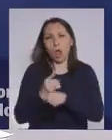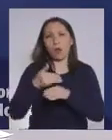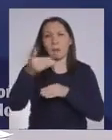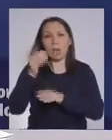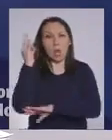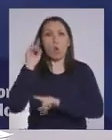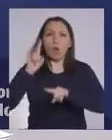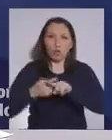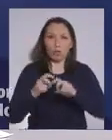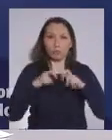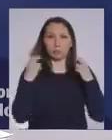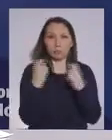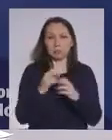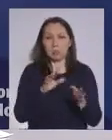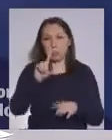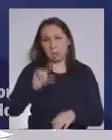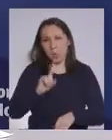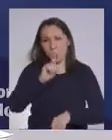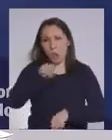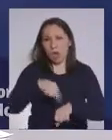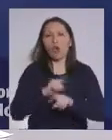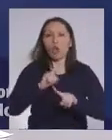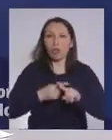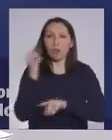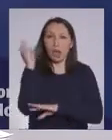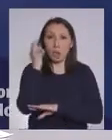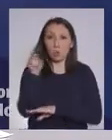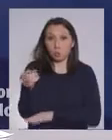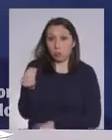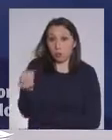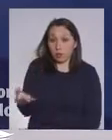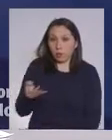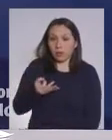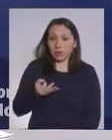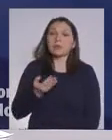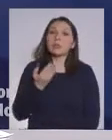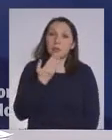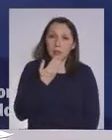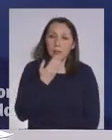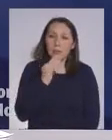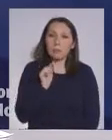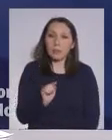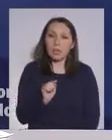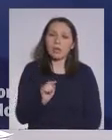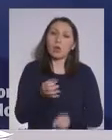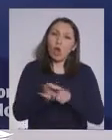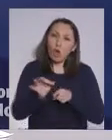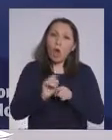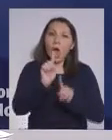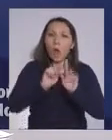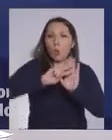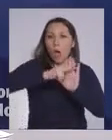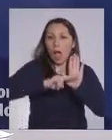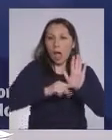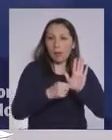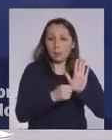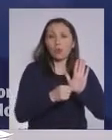aproximadamente menos de una hora como usted muy bien dice también ha sugerido algunos cambios